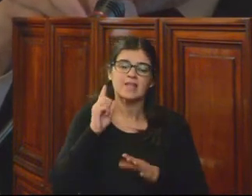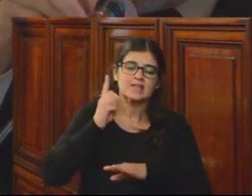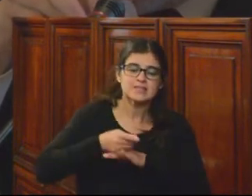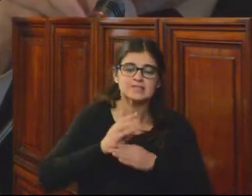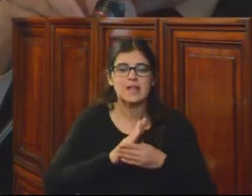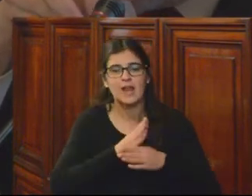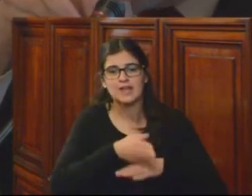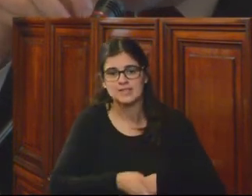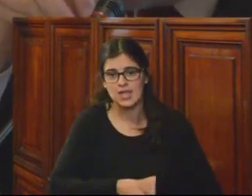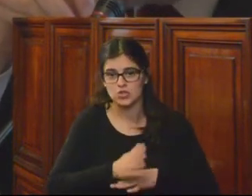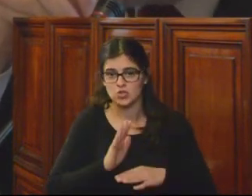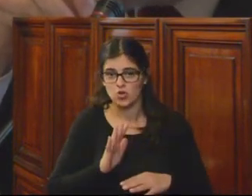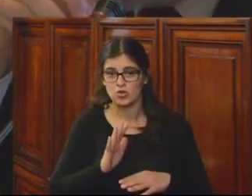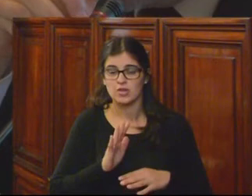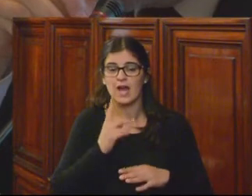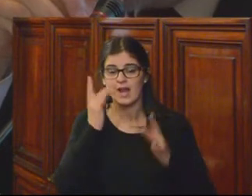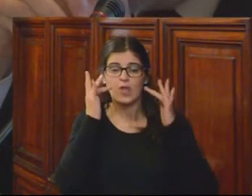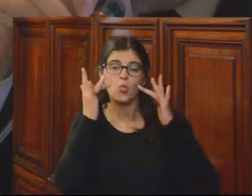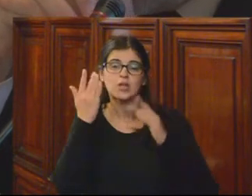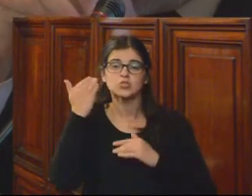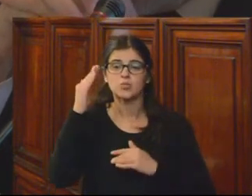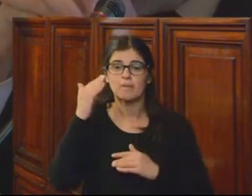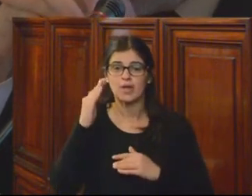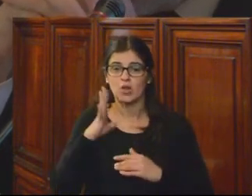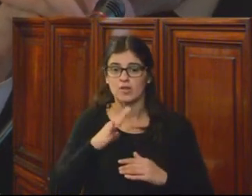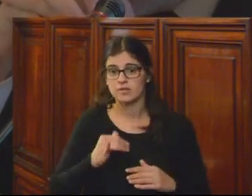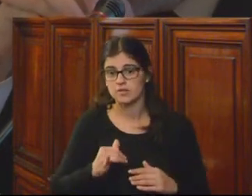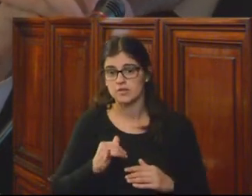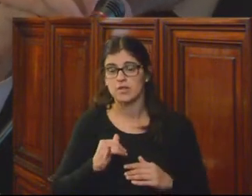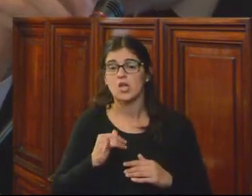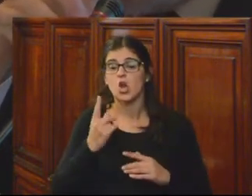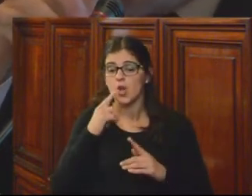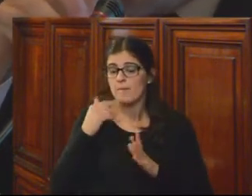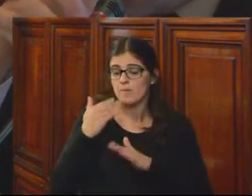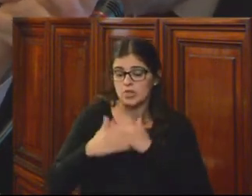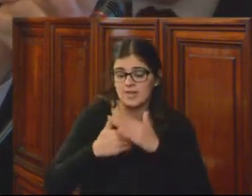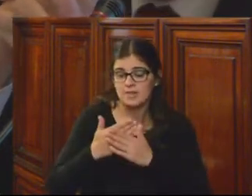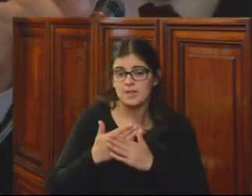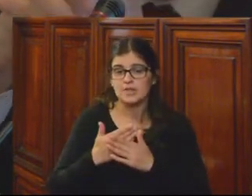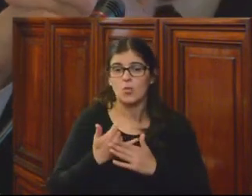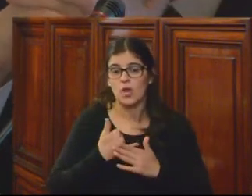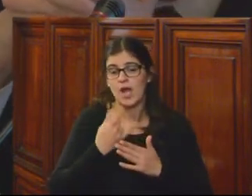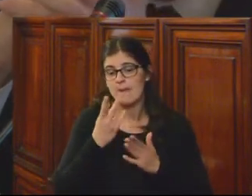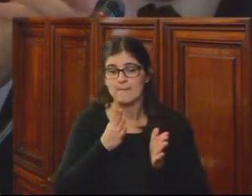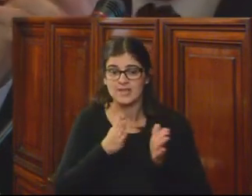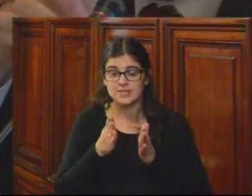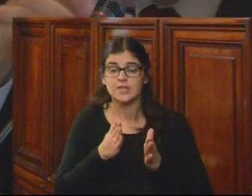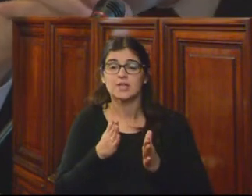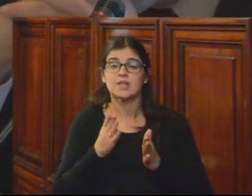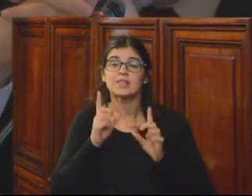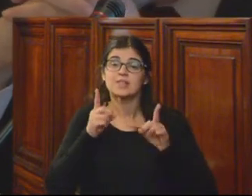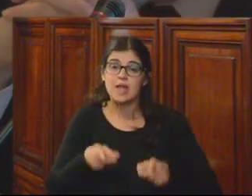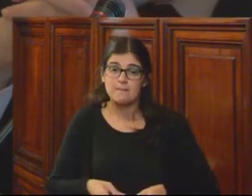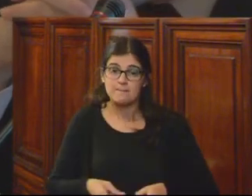acceso a la educación superior, bajo qué procedimientos, serían ambas partes, y